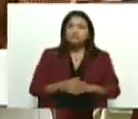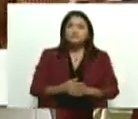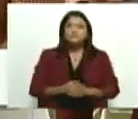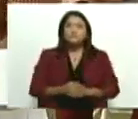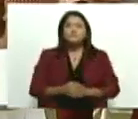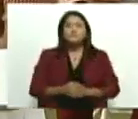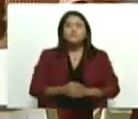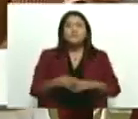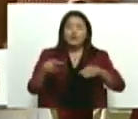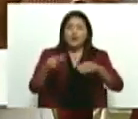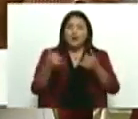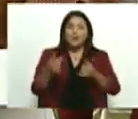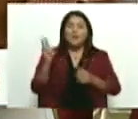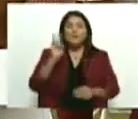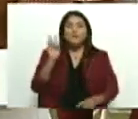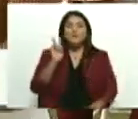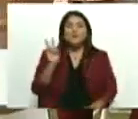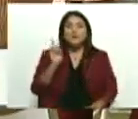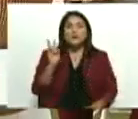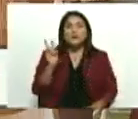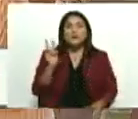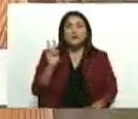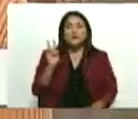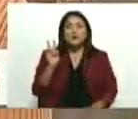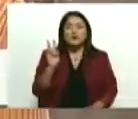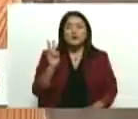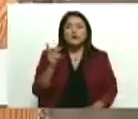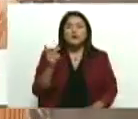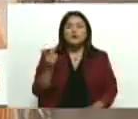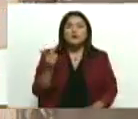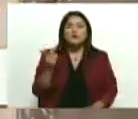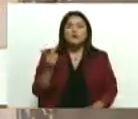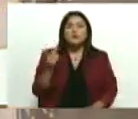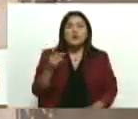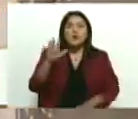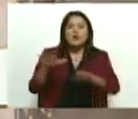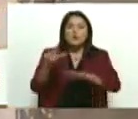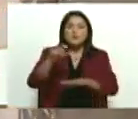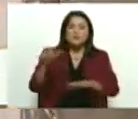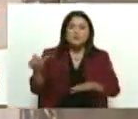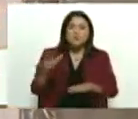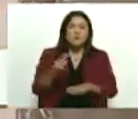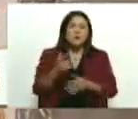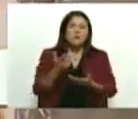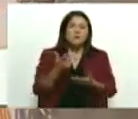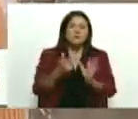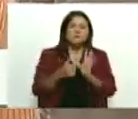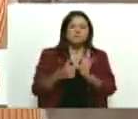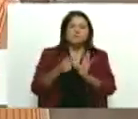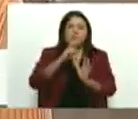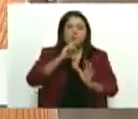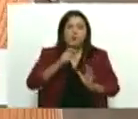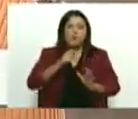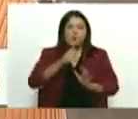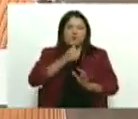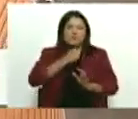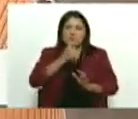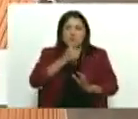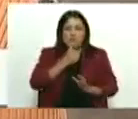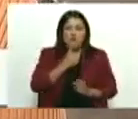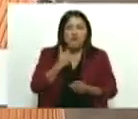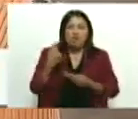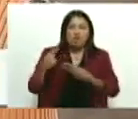donde Venezuela hay quienes levantan banderas del fascismo, de la intolerancia y del odio, creo que aquí está